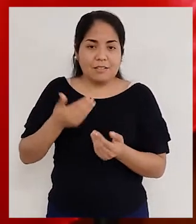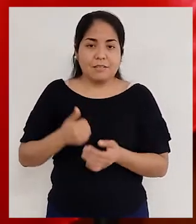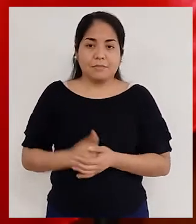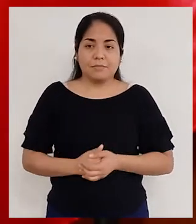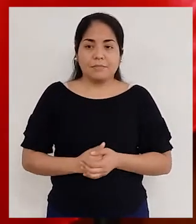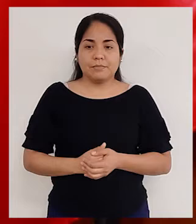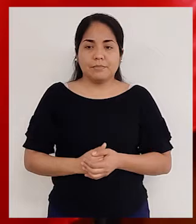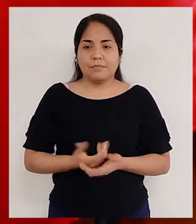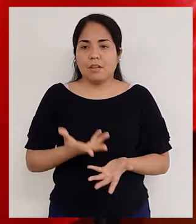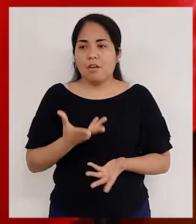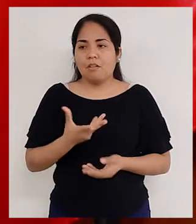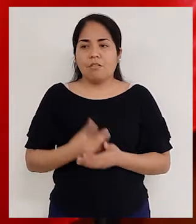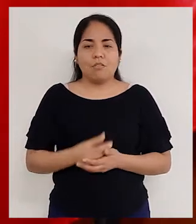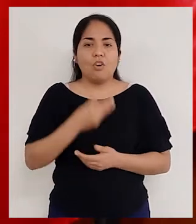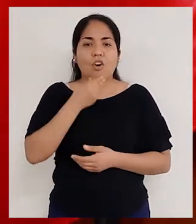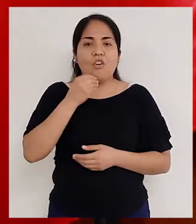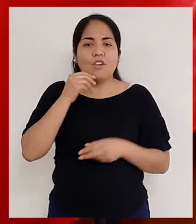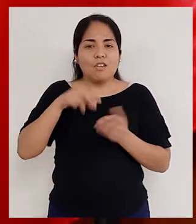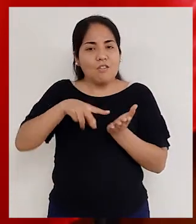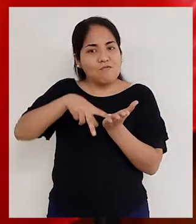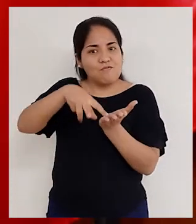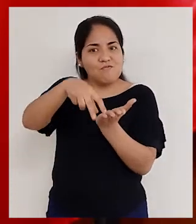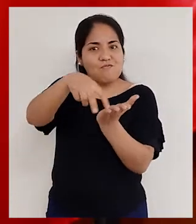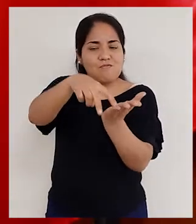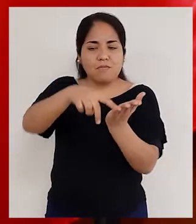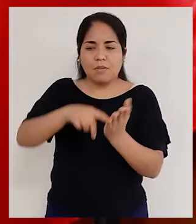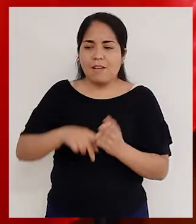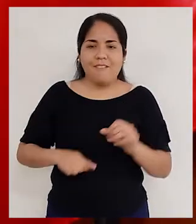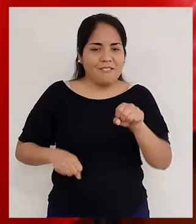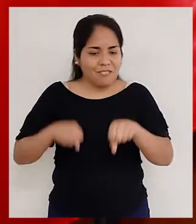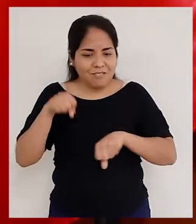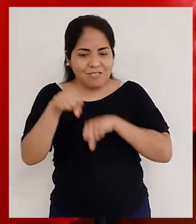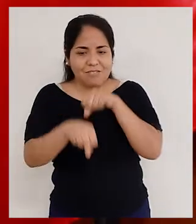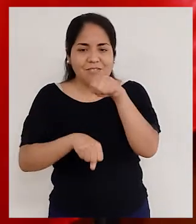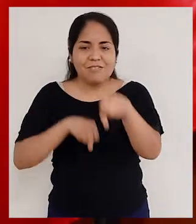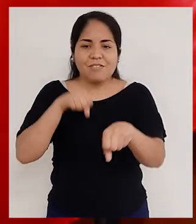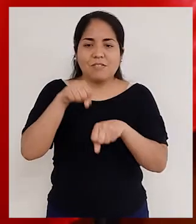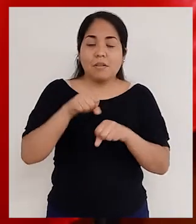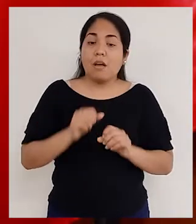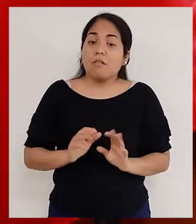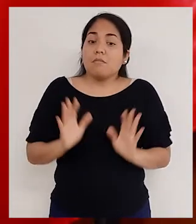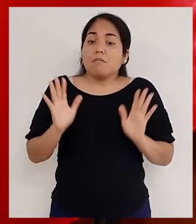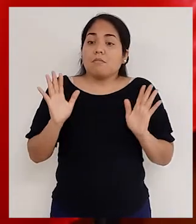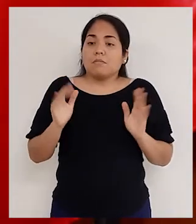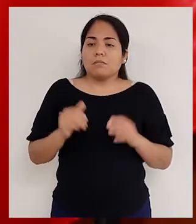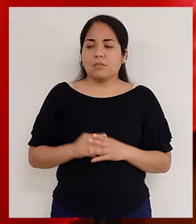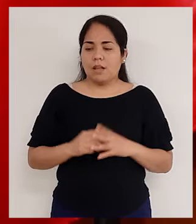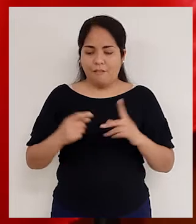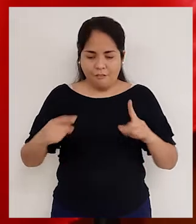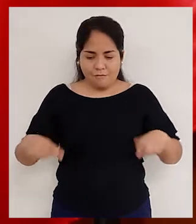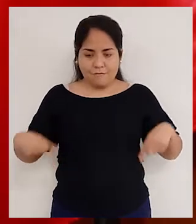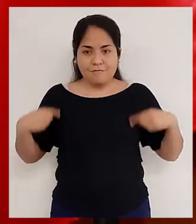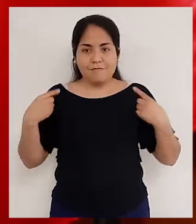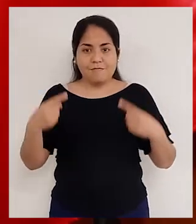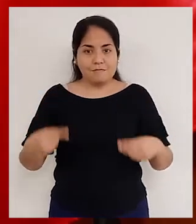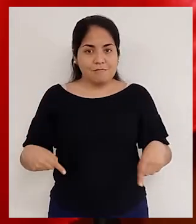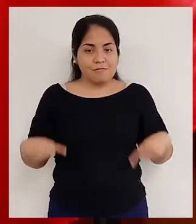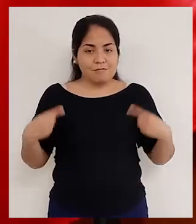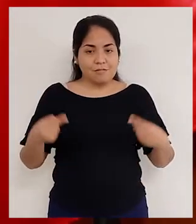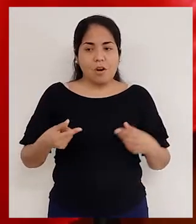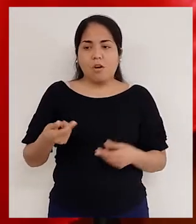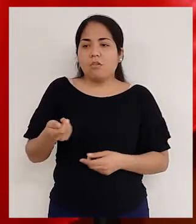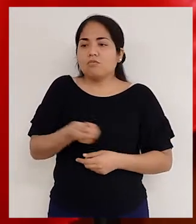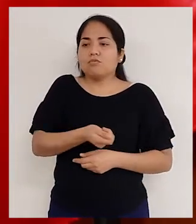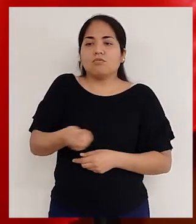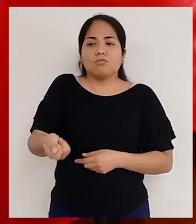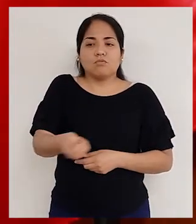cuneta. La usan los chicos que van con skate, la usan los que van en bicicleta. Y de repente por ahí sale una persona en silla de